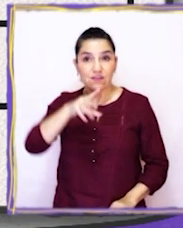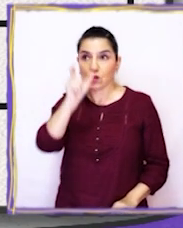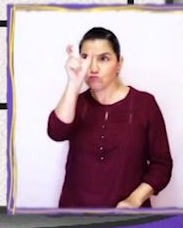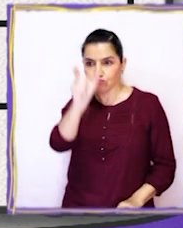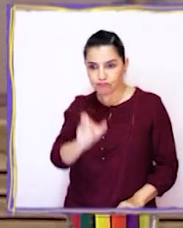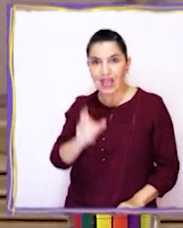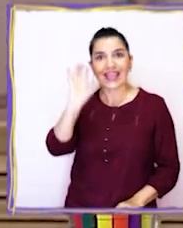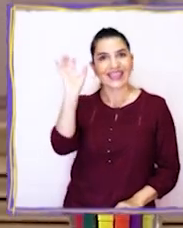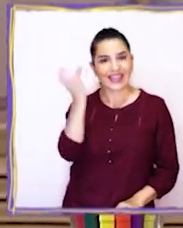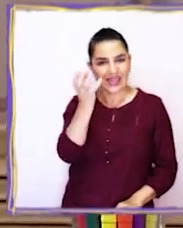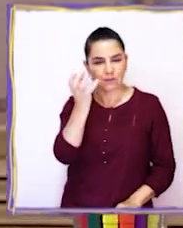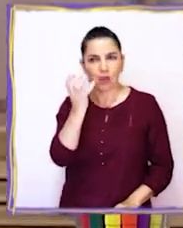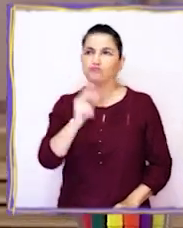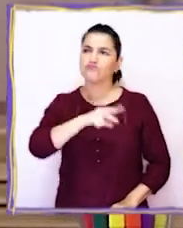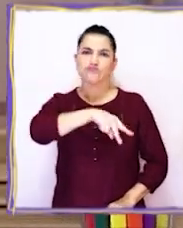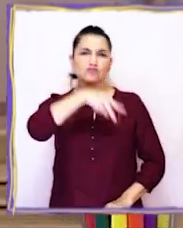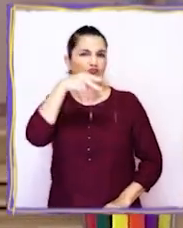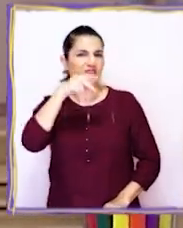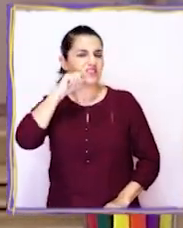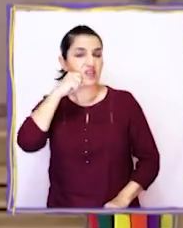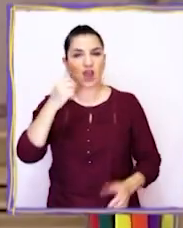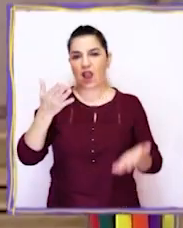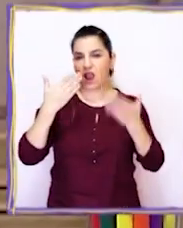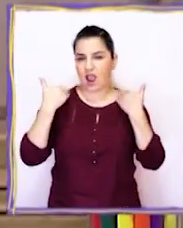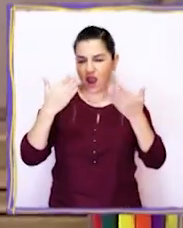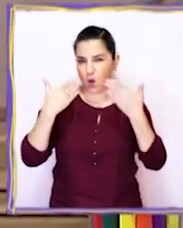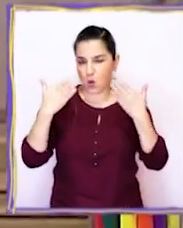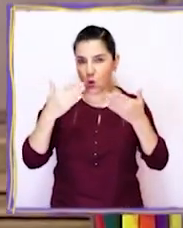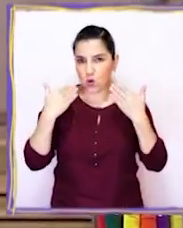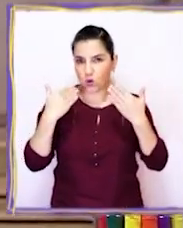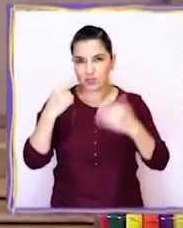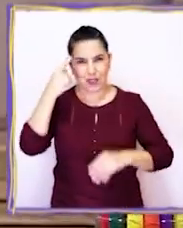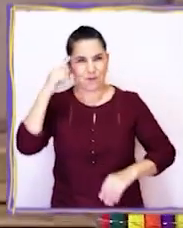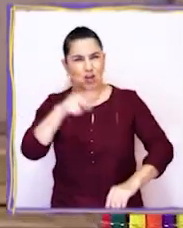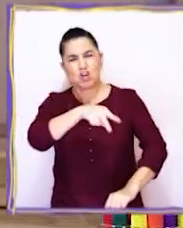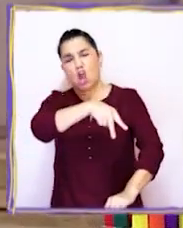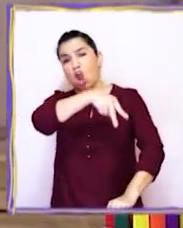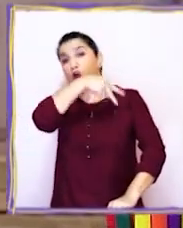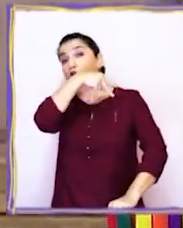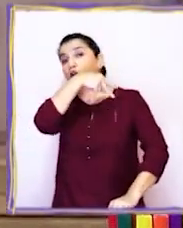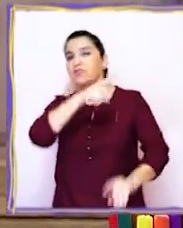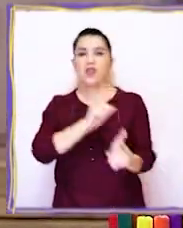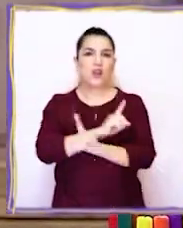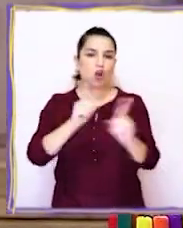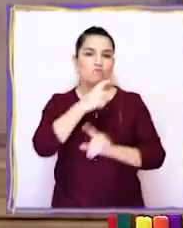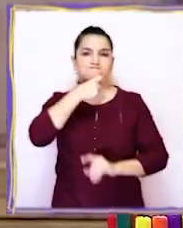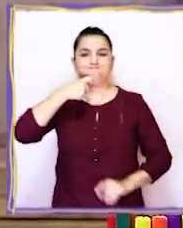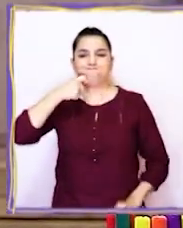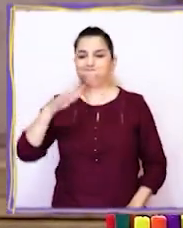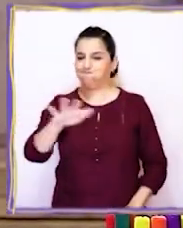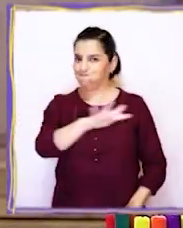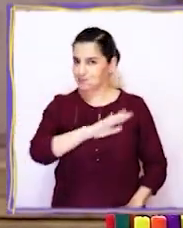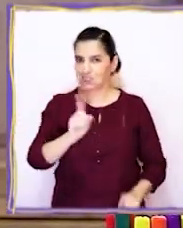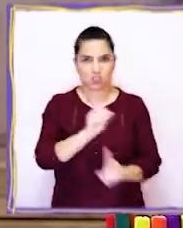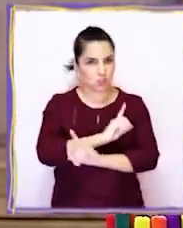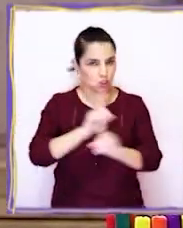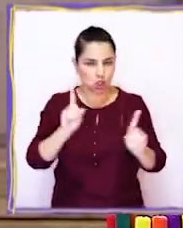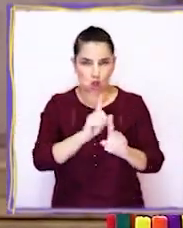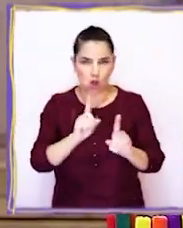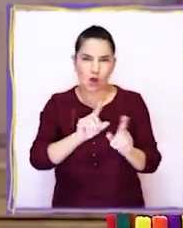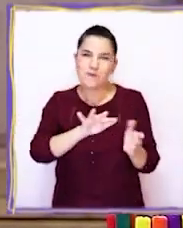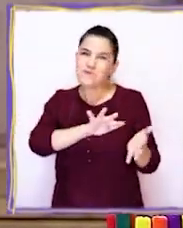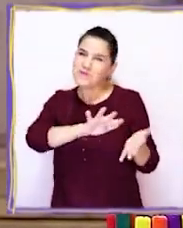para la columna de clima. Si está en el norte, debe ser caluroso. Pero como no está en el extremo norte, no es un clima desértico,